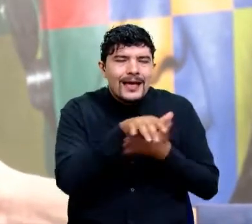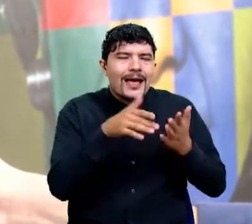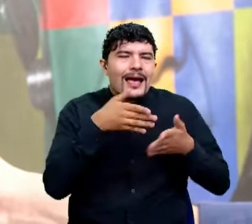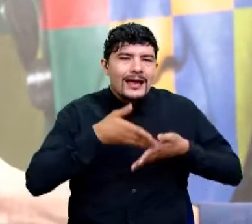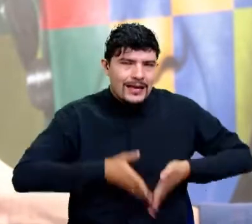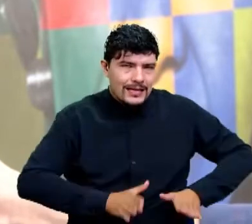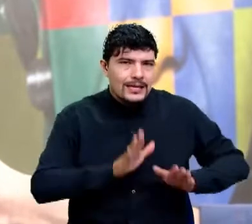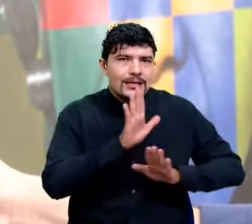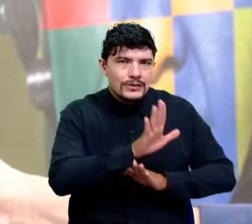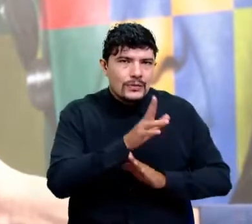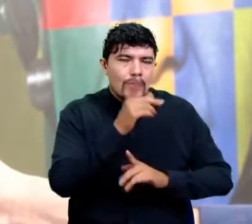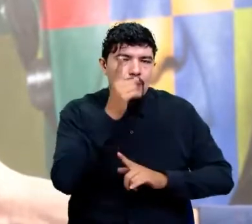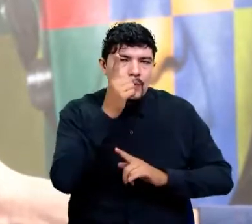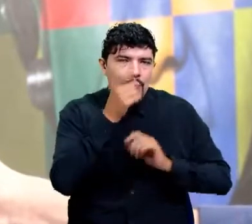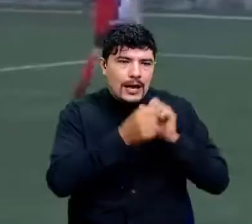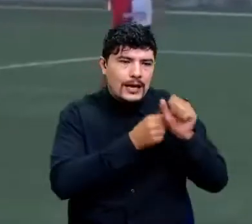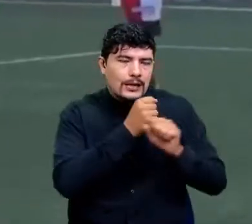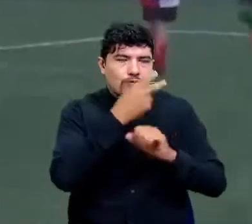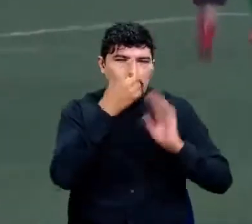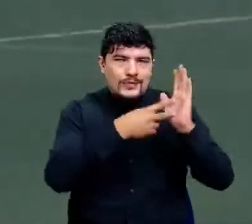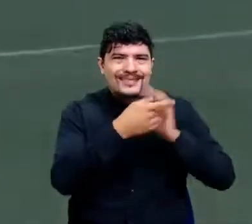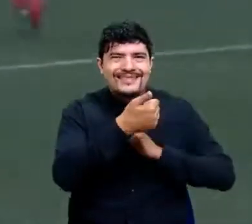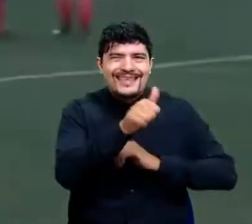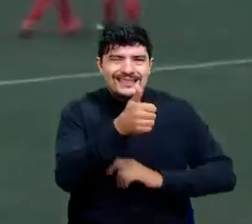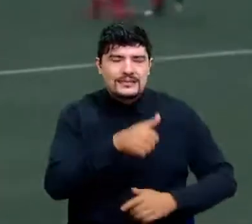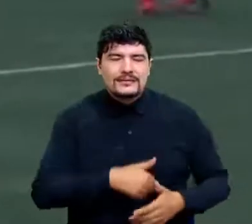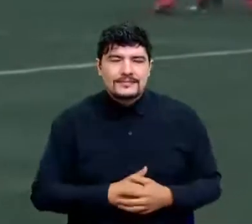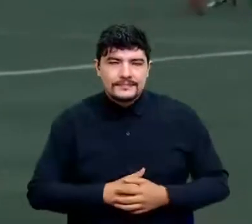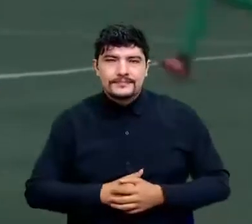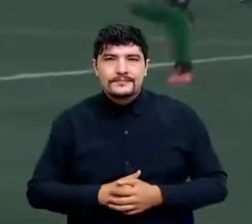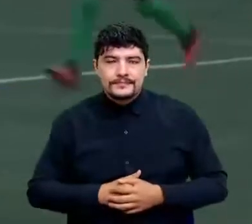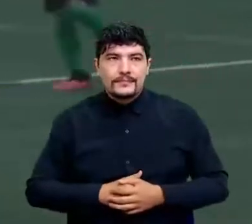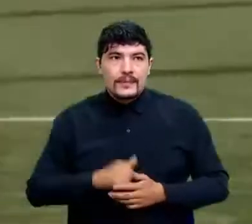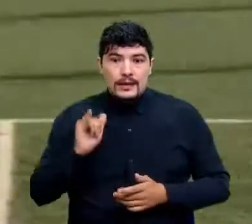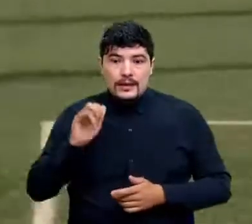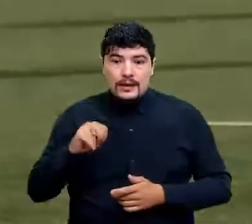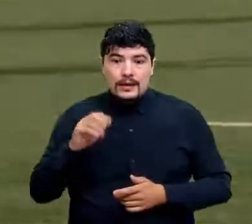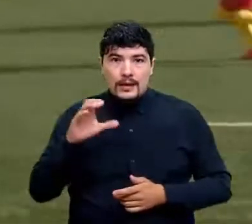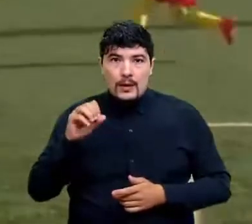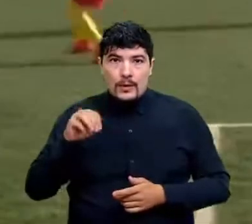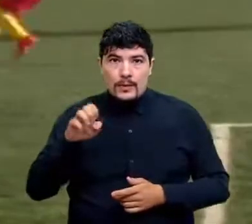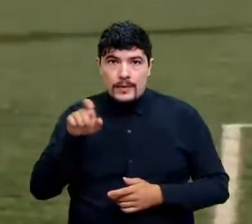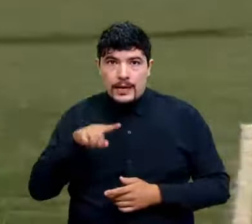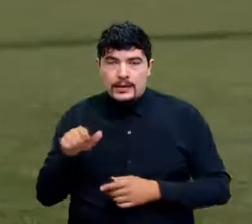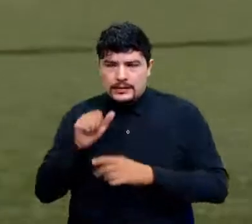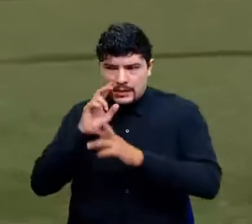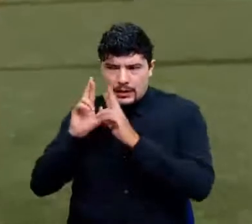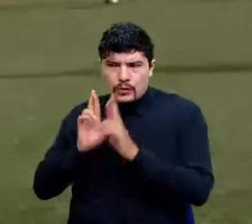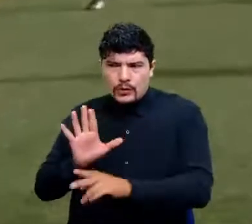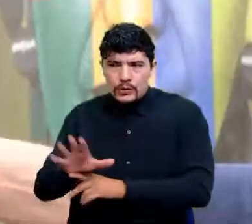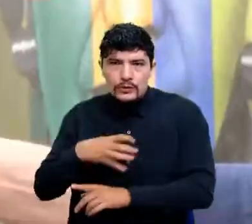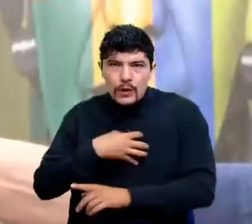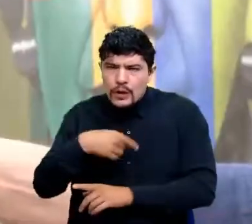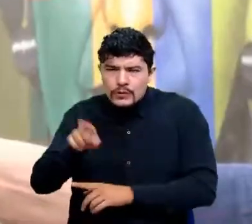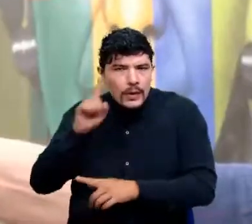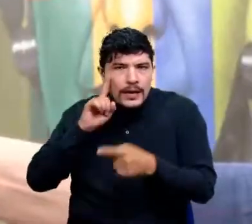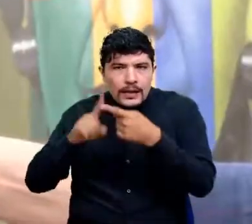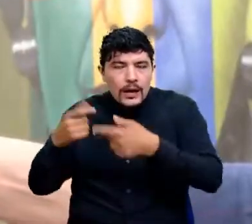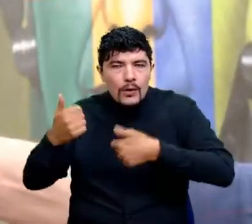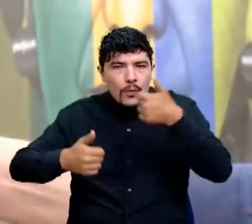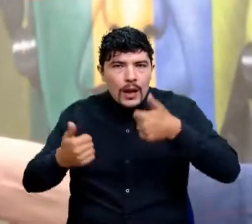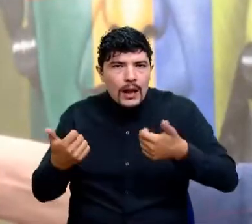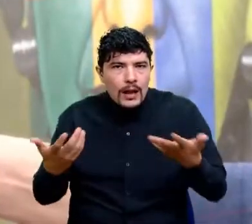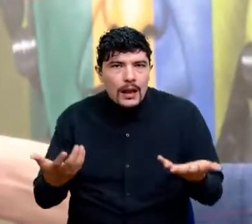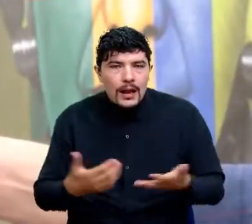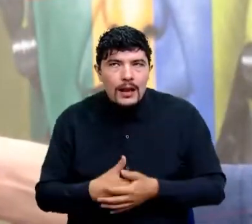2010 es decir un año por encima de la categoría mundialito en comercia que hoy ha reconocido iniciativa que nació con un solo propósito nació la idea de